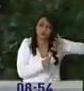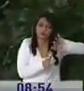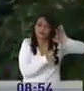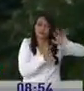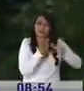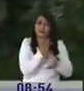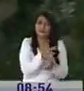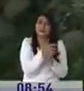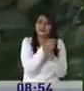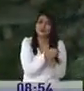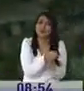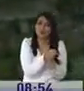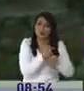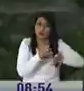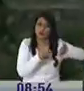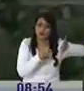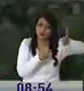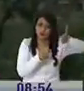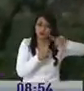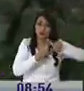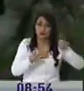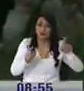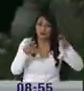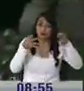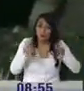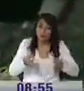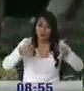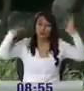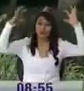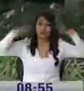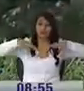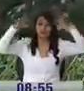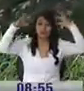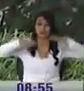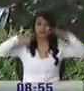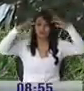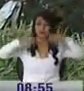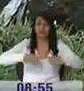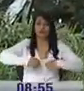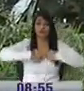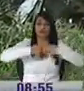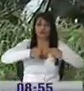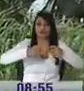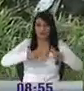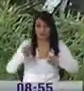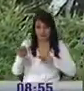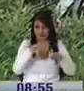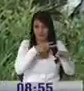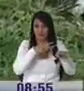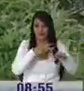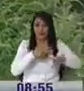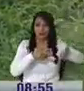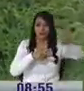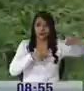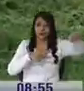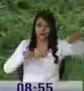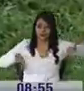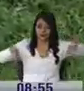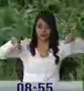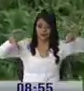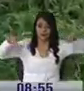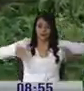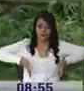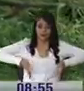eh lastimosamente como en este tiempo invernal y por lo que también usted podemos ver en esta en este sector en esta calle